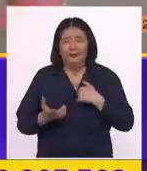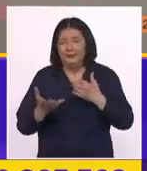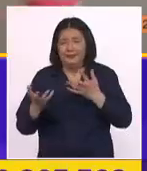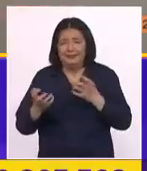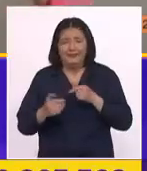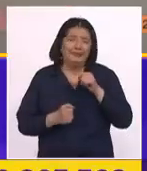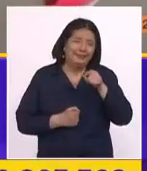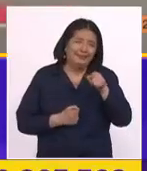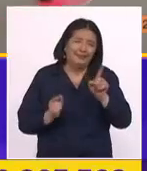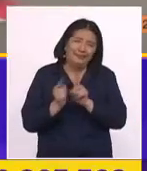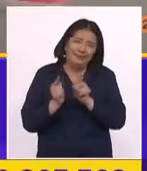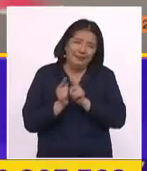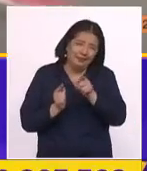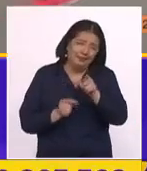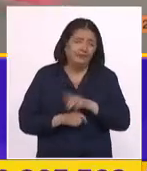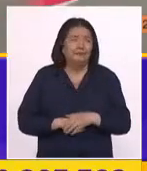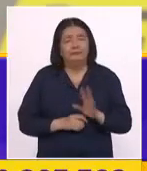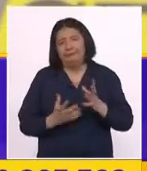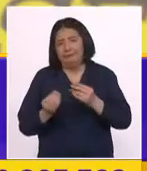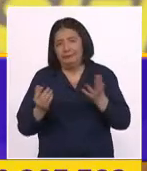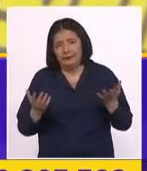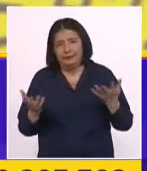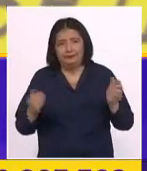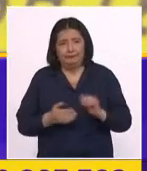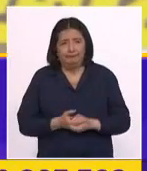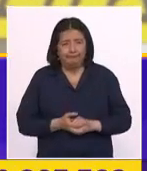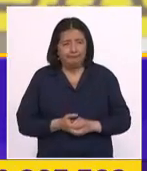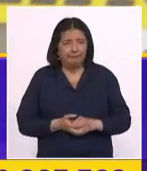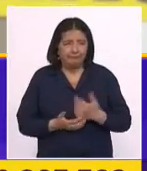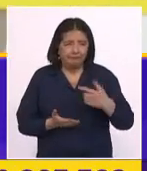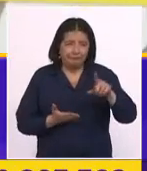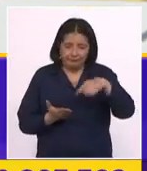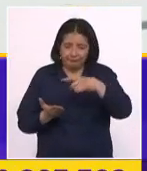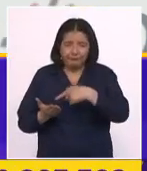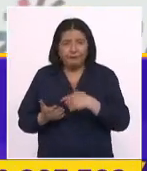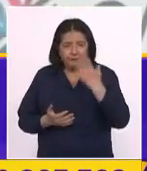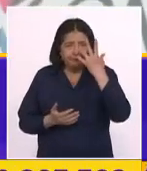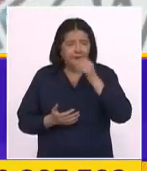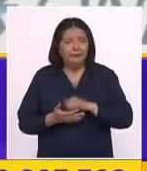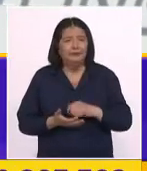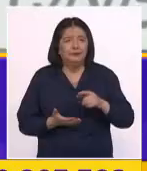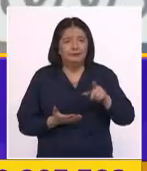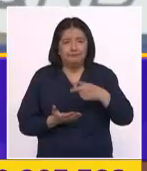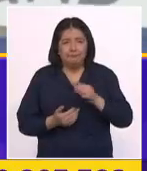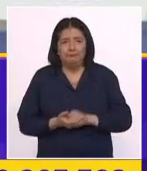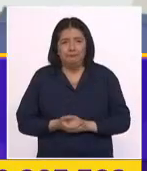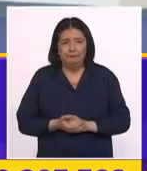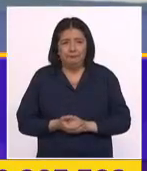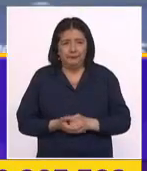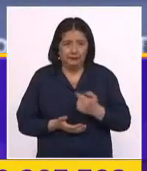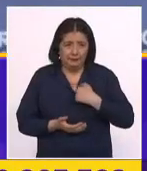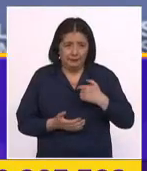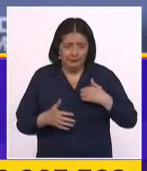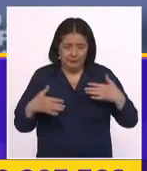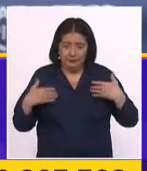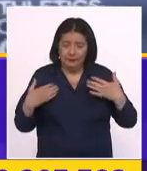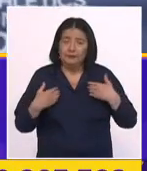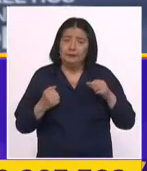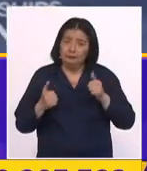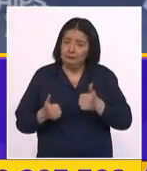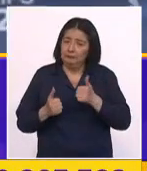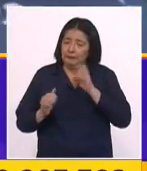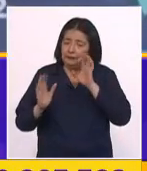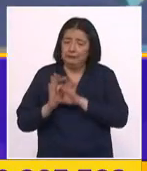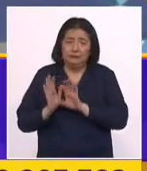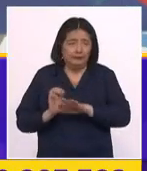¿no? Muchas cosas que, mensajes muy bonitos que me mandan y yo contenta de ser un buen ejemplo para